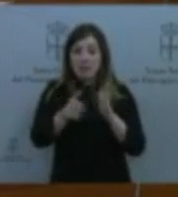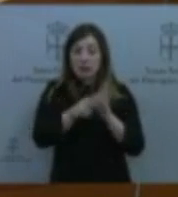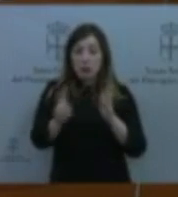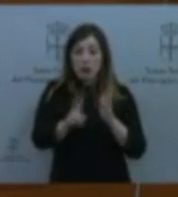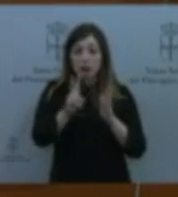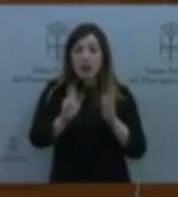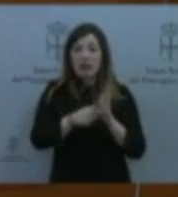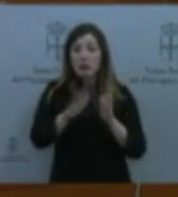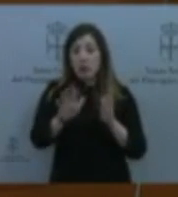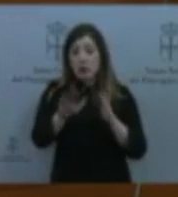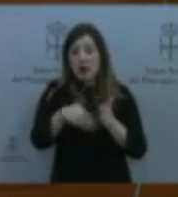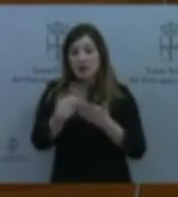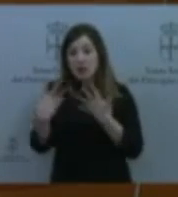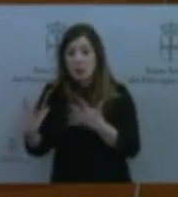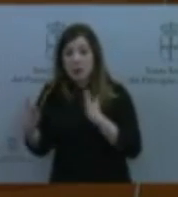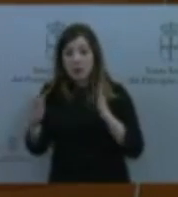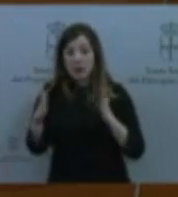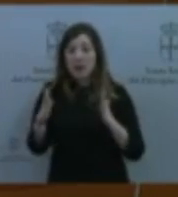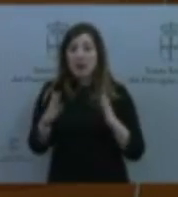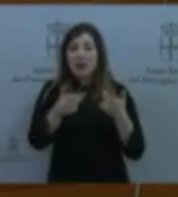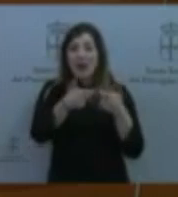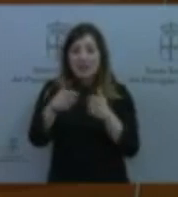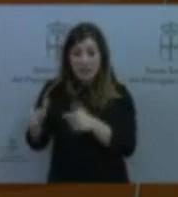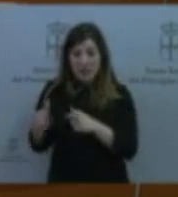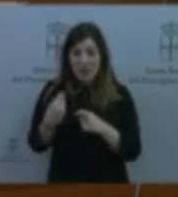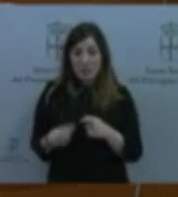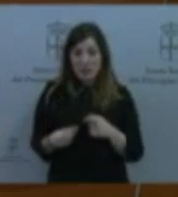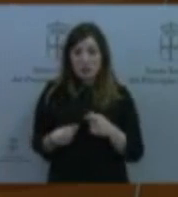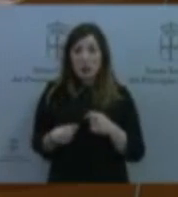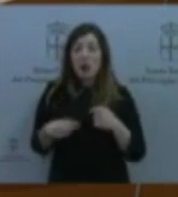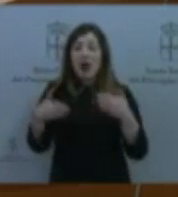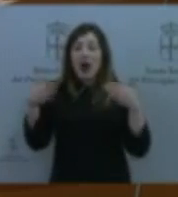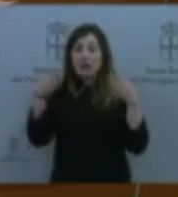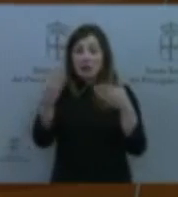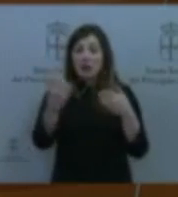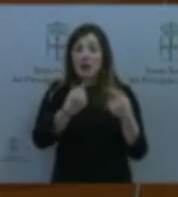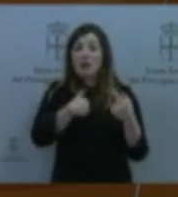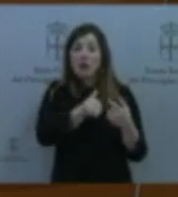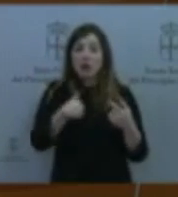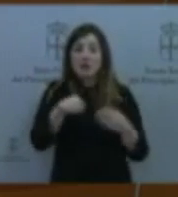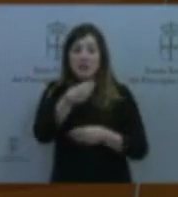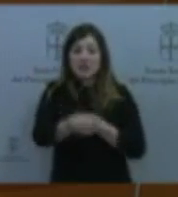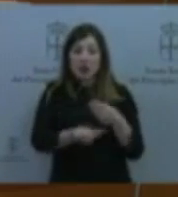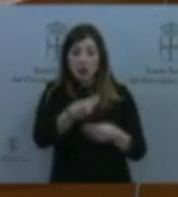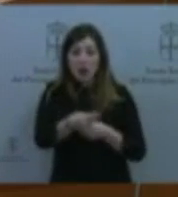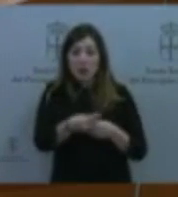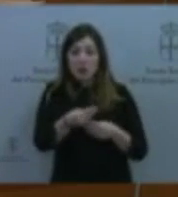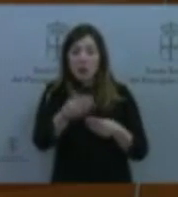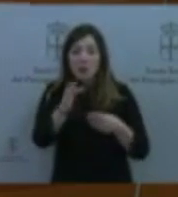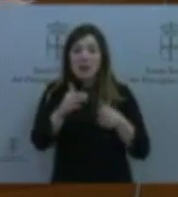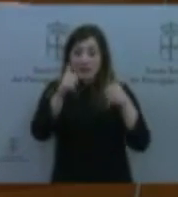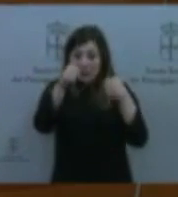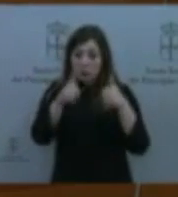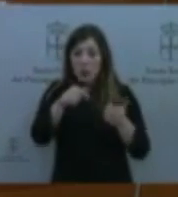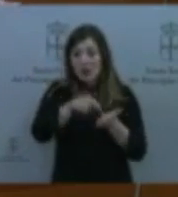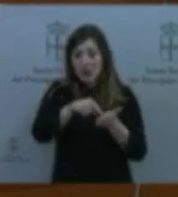a las mismas atendiendo a las funciones desarrolladas en el título exigible para el ingreso, al tipo de nombramiento, así como